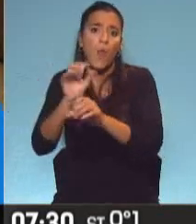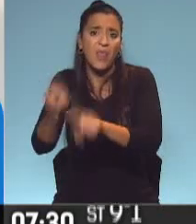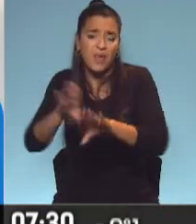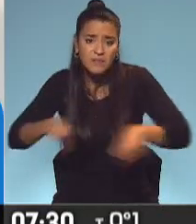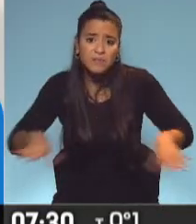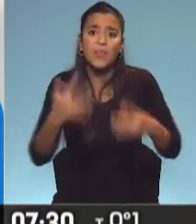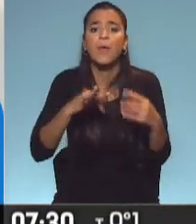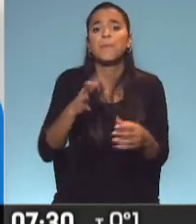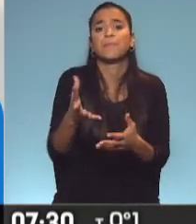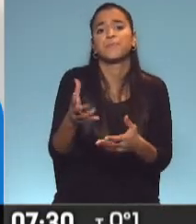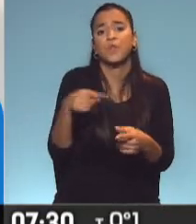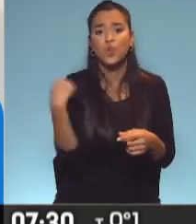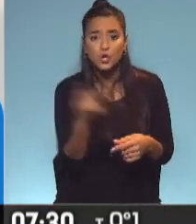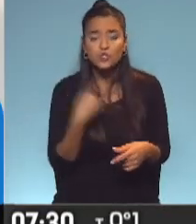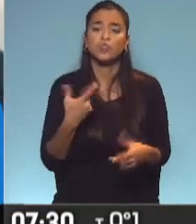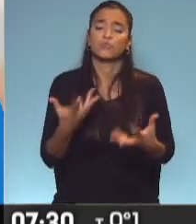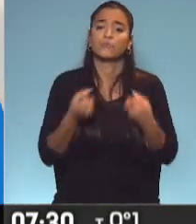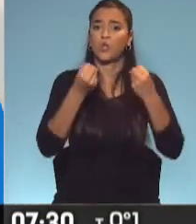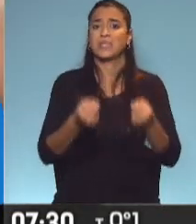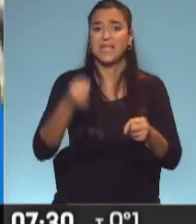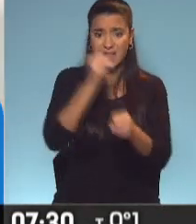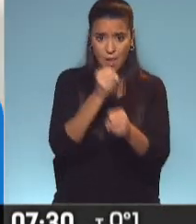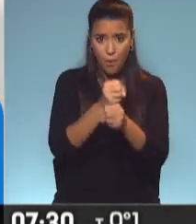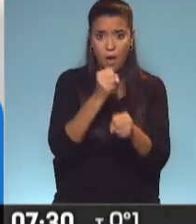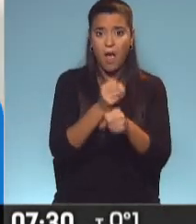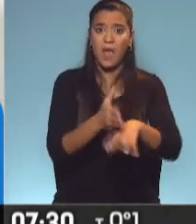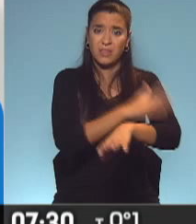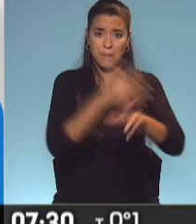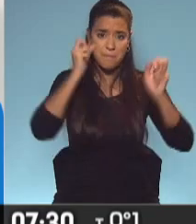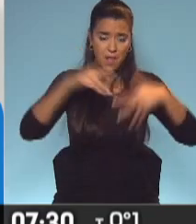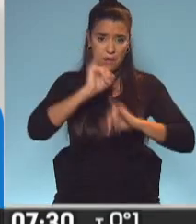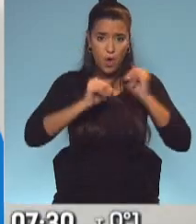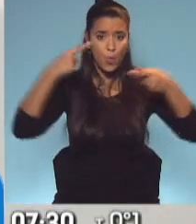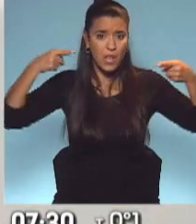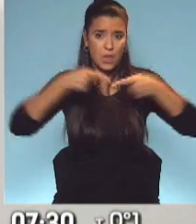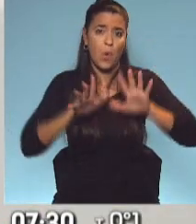Mucho de lo que llamamos nosotros potenciar trabajo, el plan que conté antes, tiene ese objetivo.